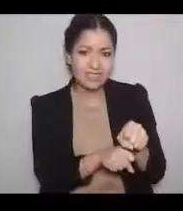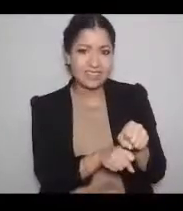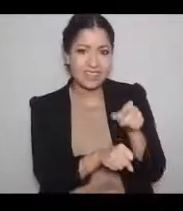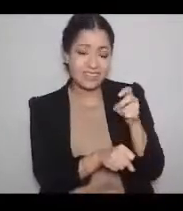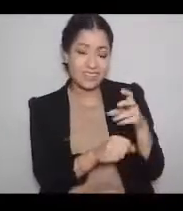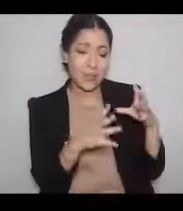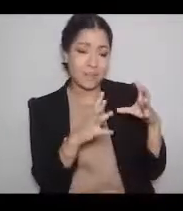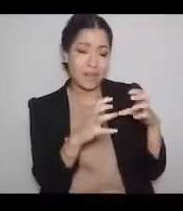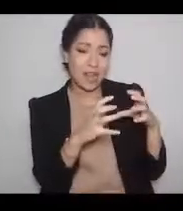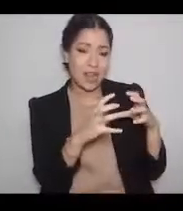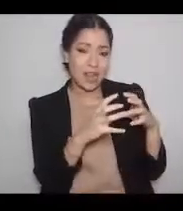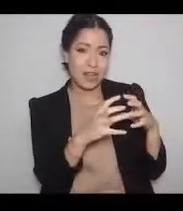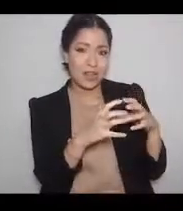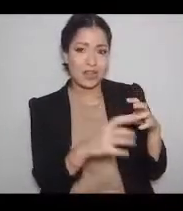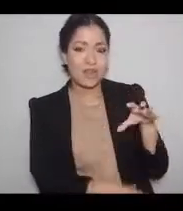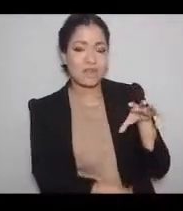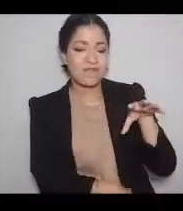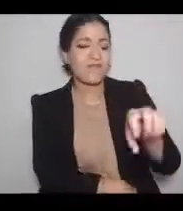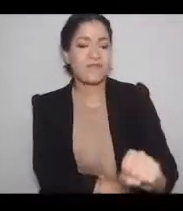a su hijo.